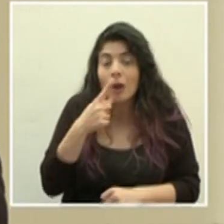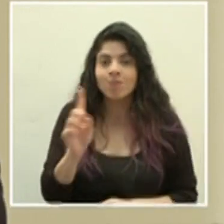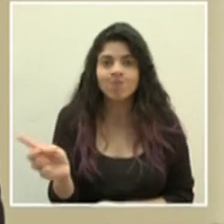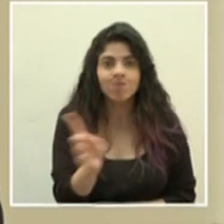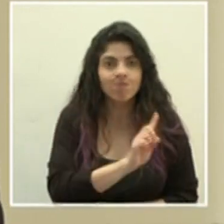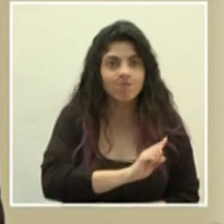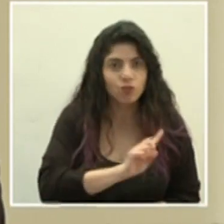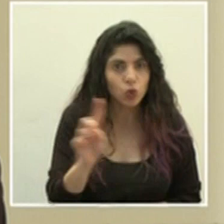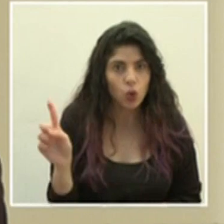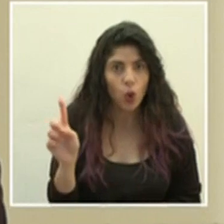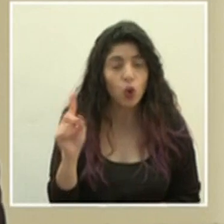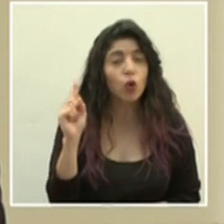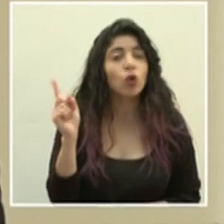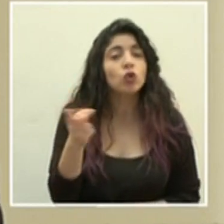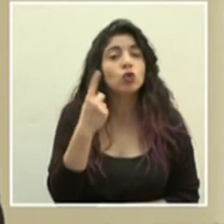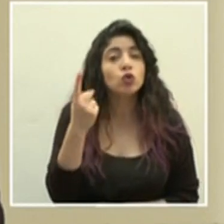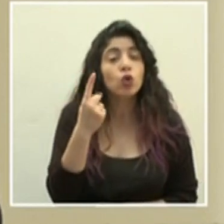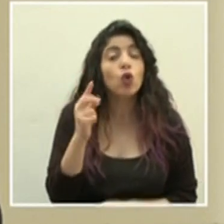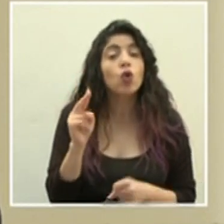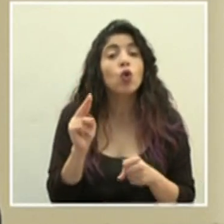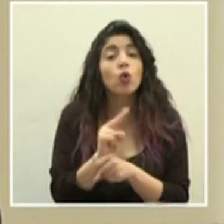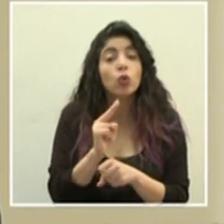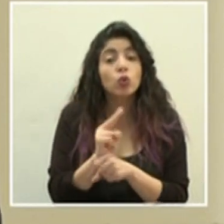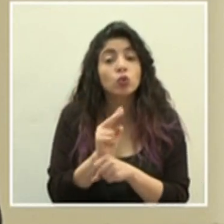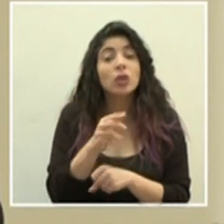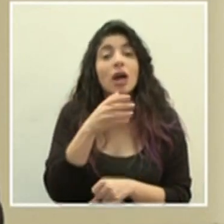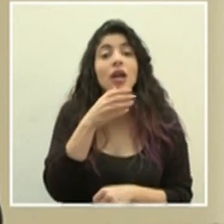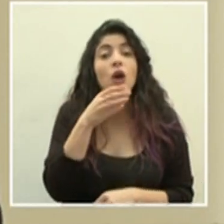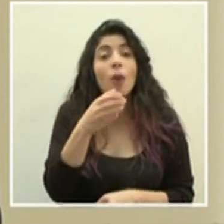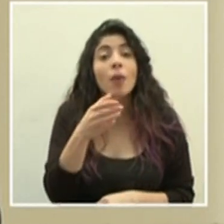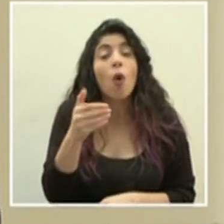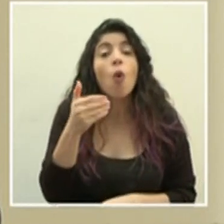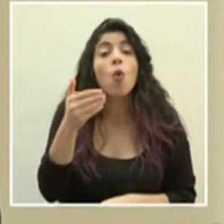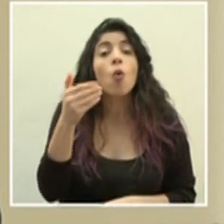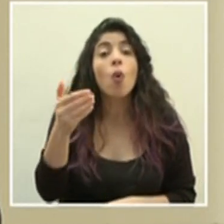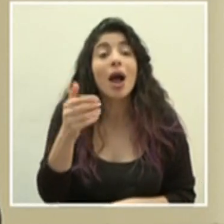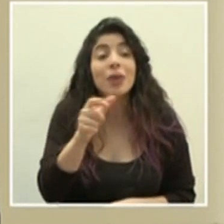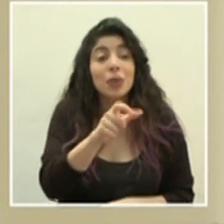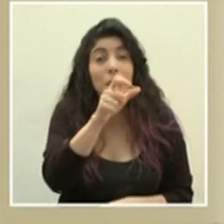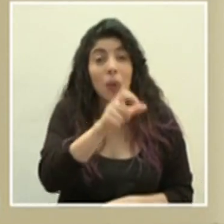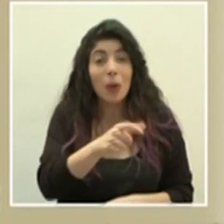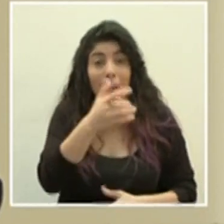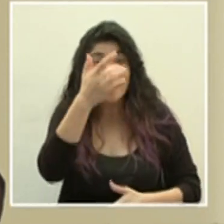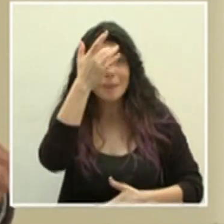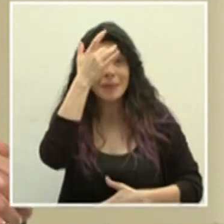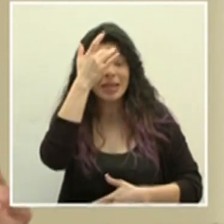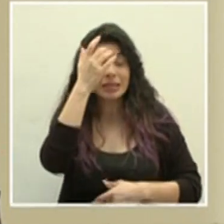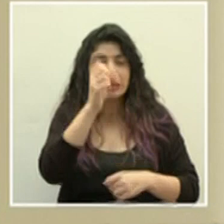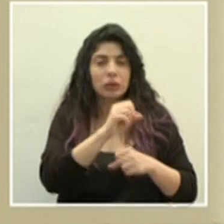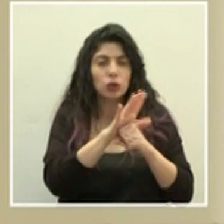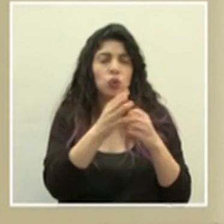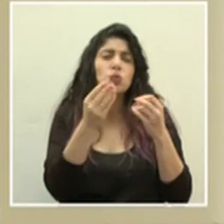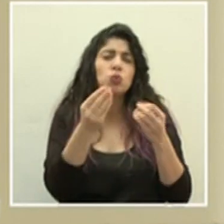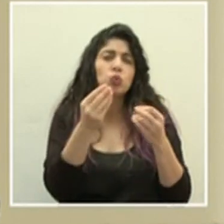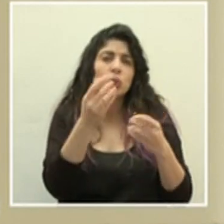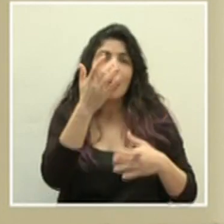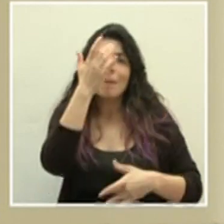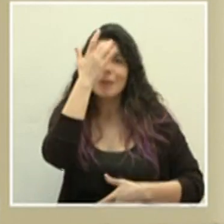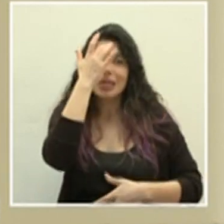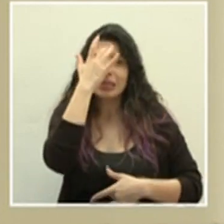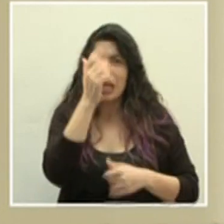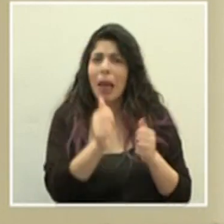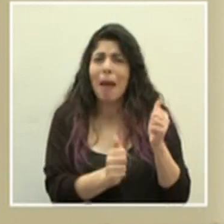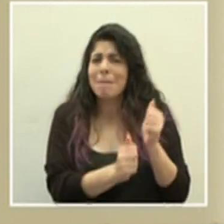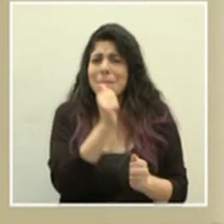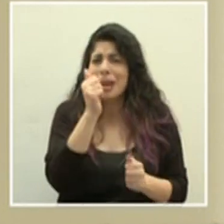que solamente se está usando y recomendando cuando ya el paciente, que muchos de los pacientes no van, la